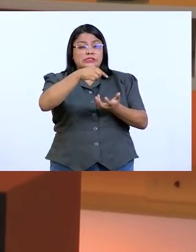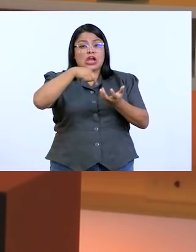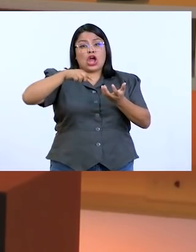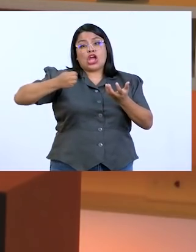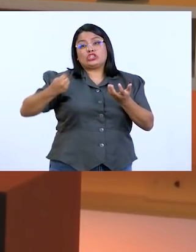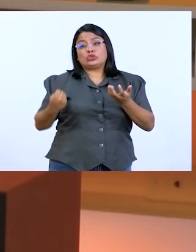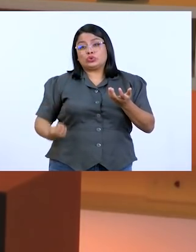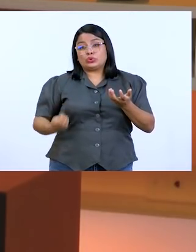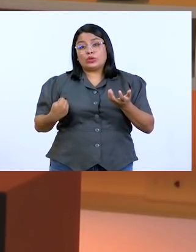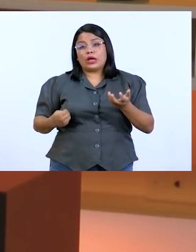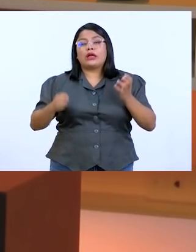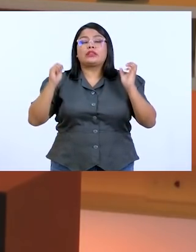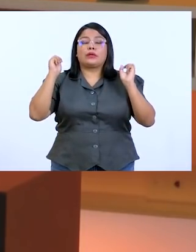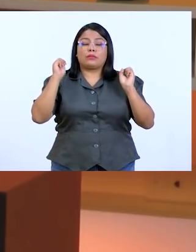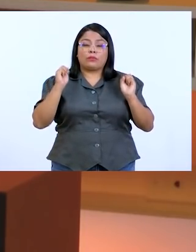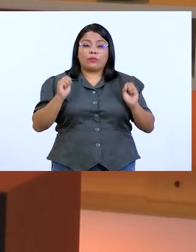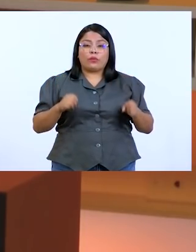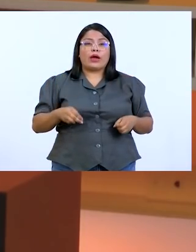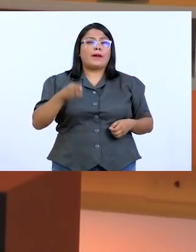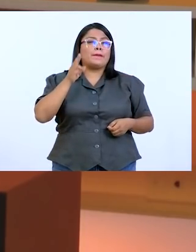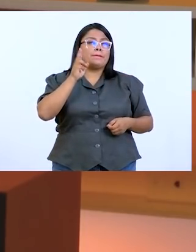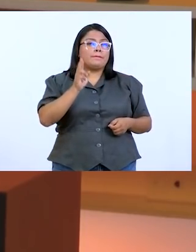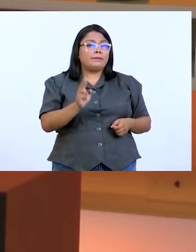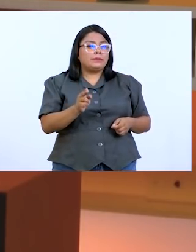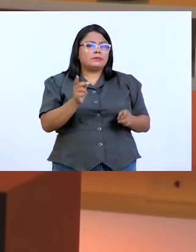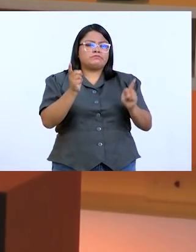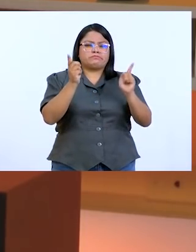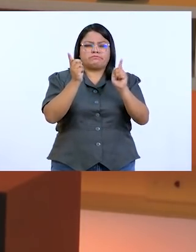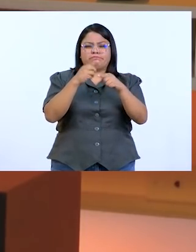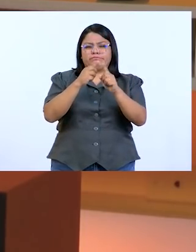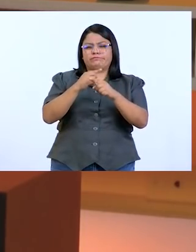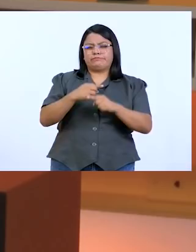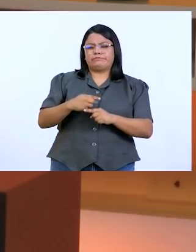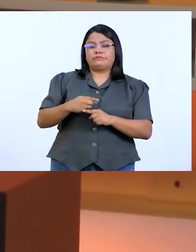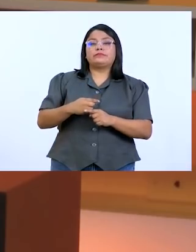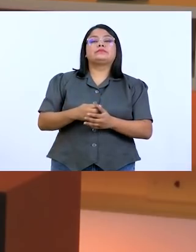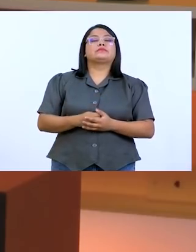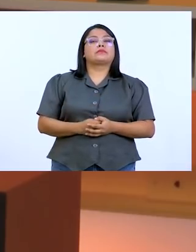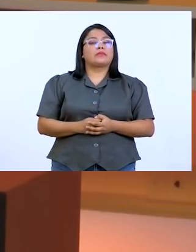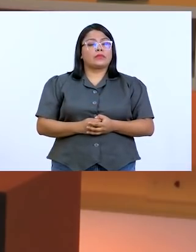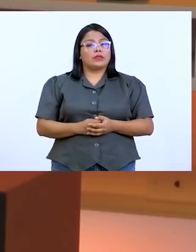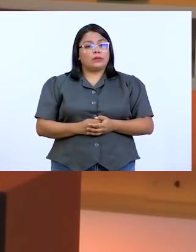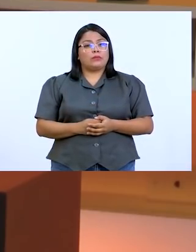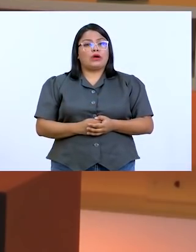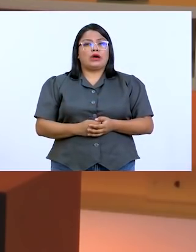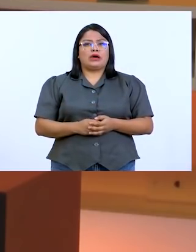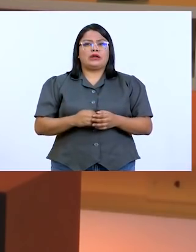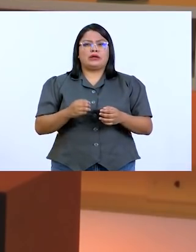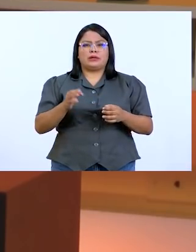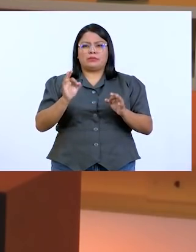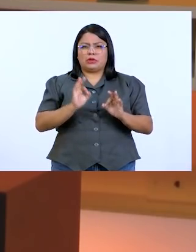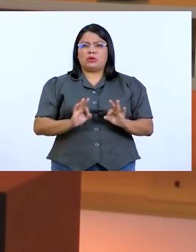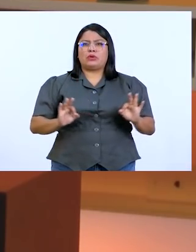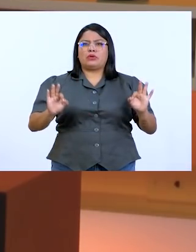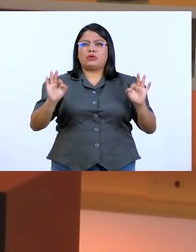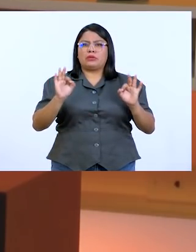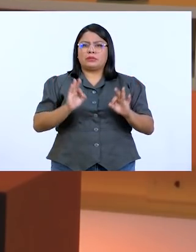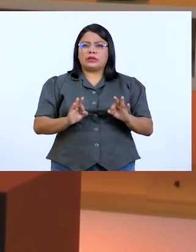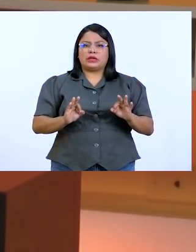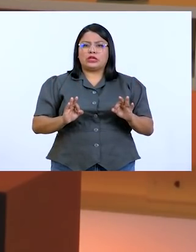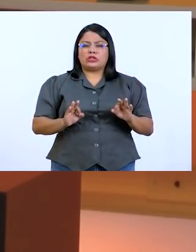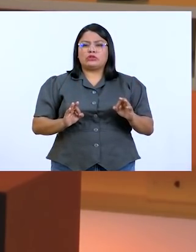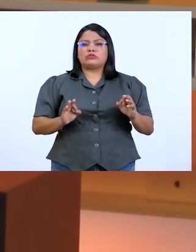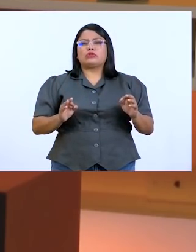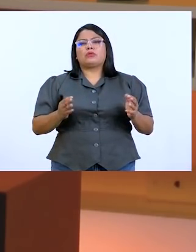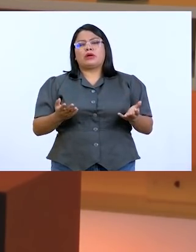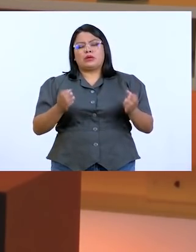necesidades de sus estudiantes, puede asimismo hacer los ajustes pertinentes, tanto para el refuerzo, así como